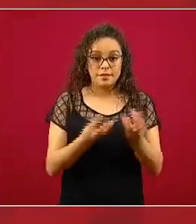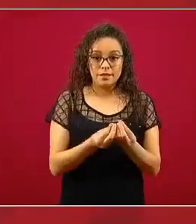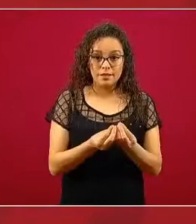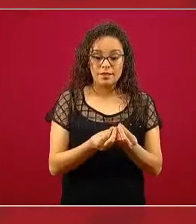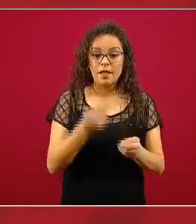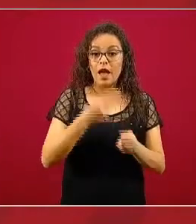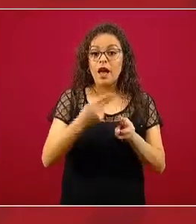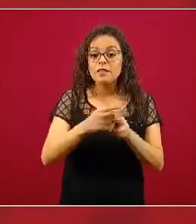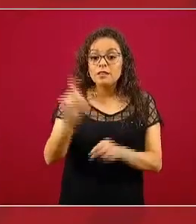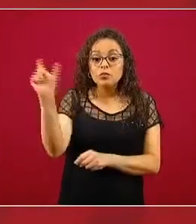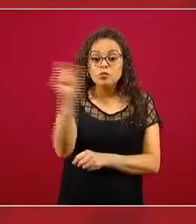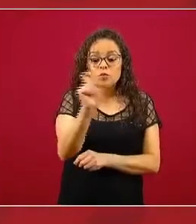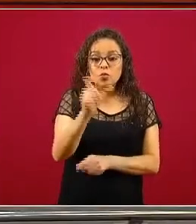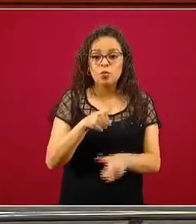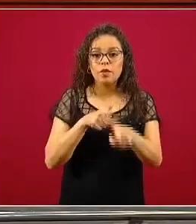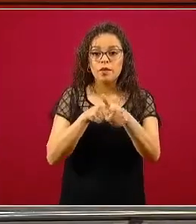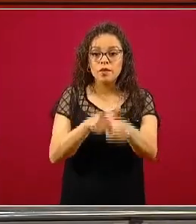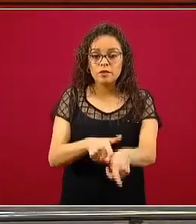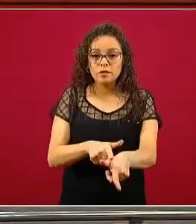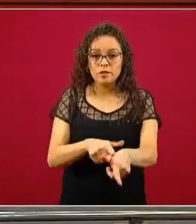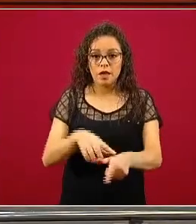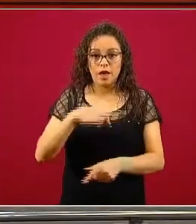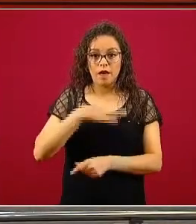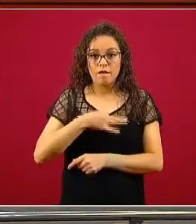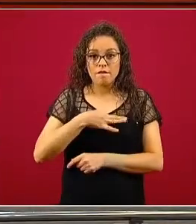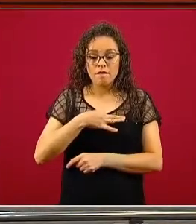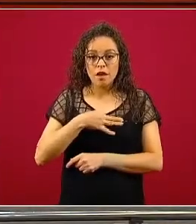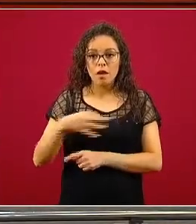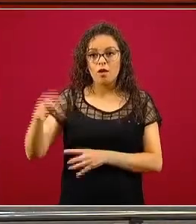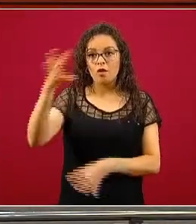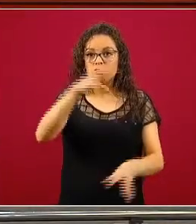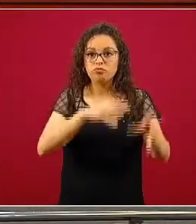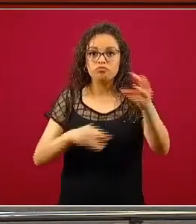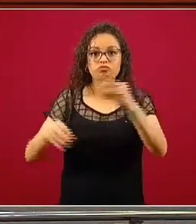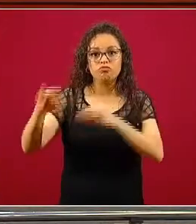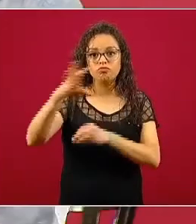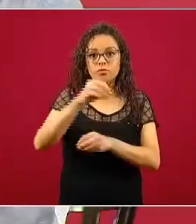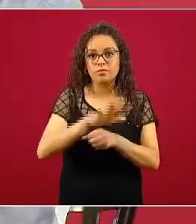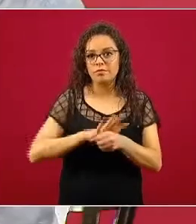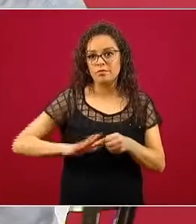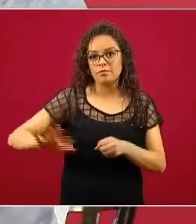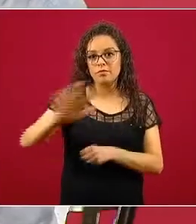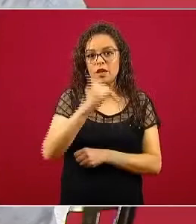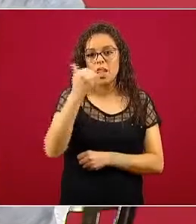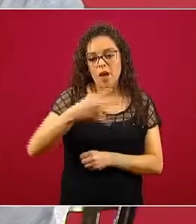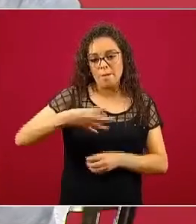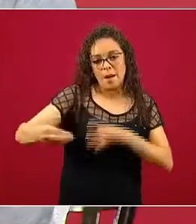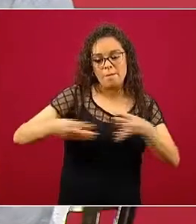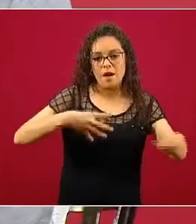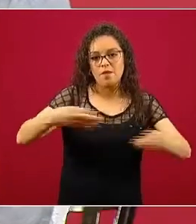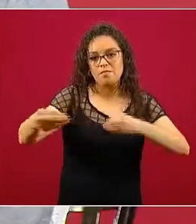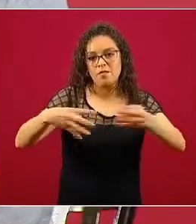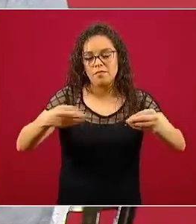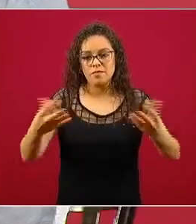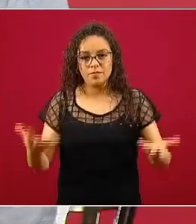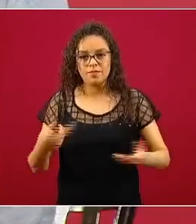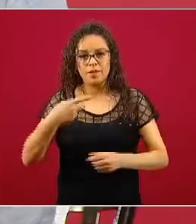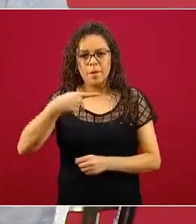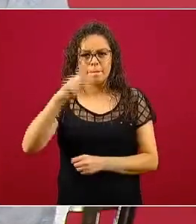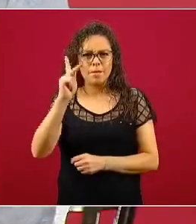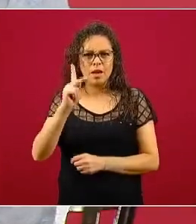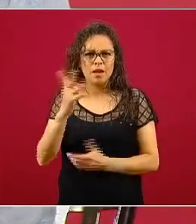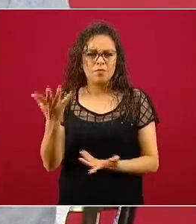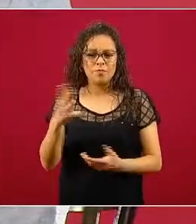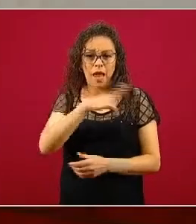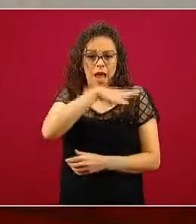virus SARS-CoV-2 circulando en la población y causando enfermedad. Una predicción muy general es que